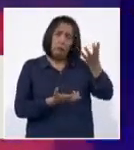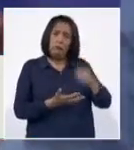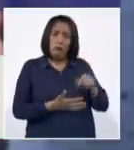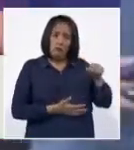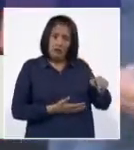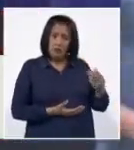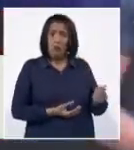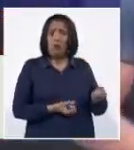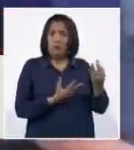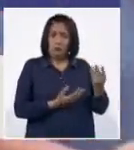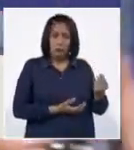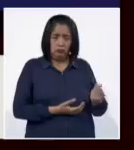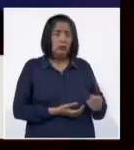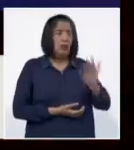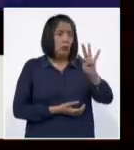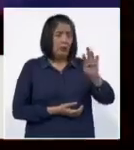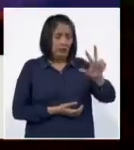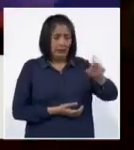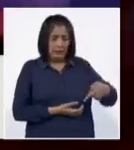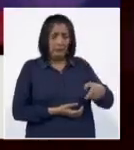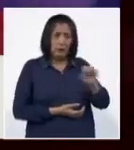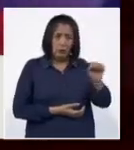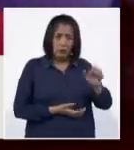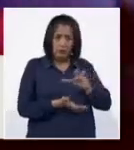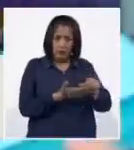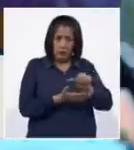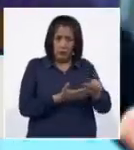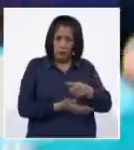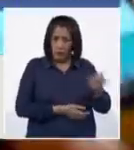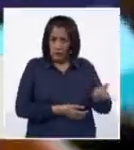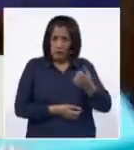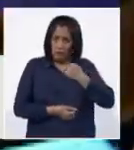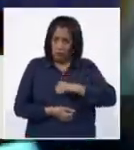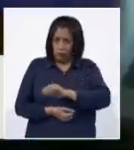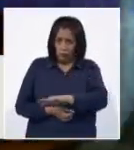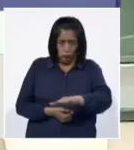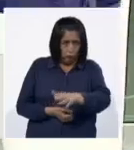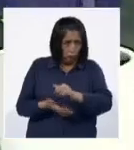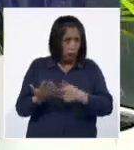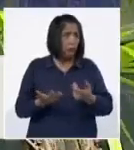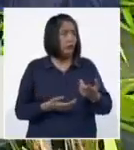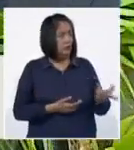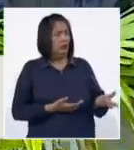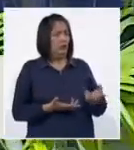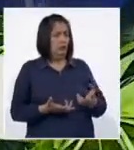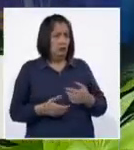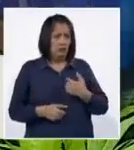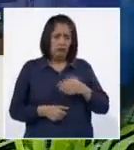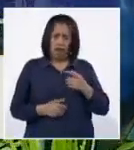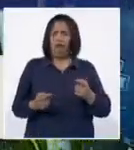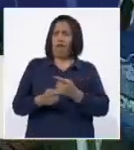este destina más de 43.000 soles mensuales como manutención para los pequeños, lo que ha generado una